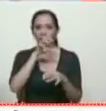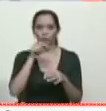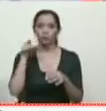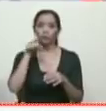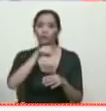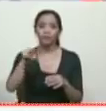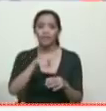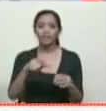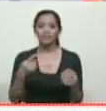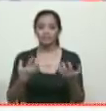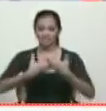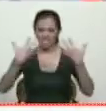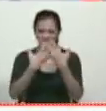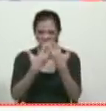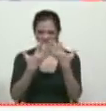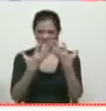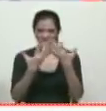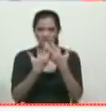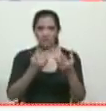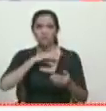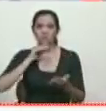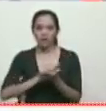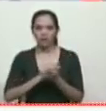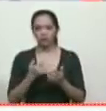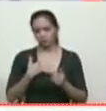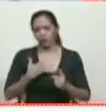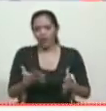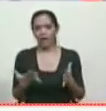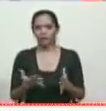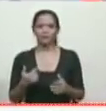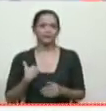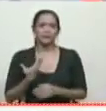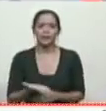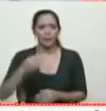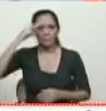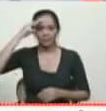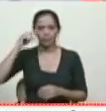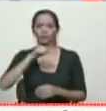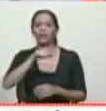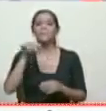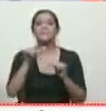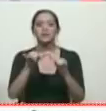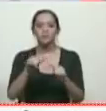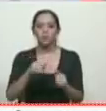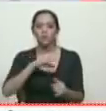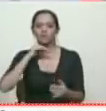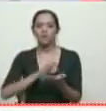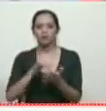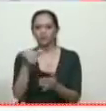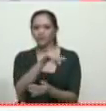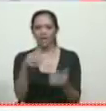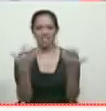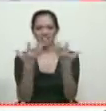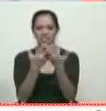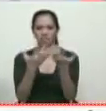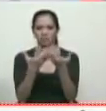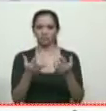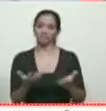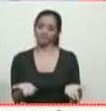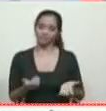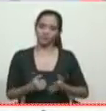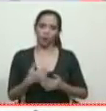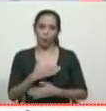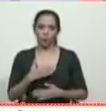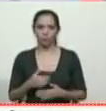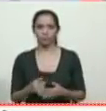gano. Yo no tengo que mandar marines, yo no tengo que mandar nada. Ustedes se matan entre ustedes. Y ese video, gracias al equipo de producción por